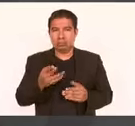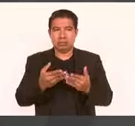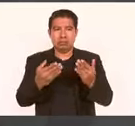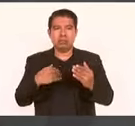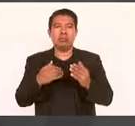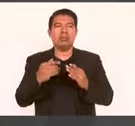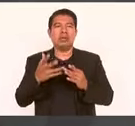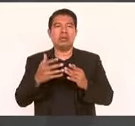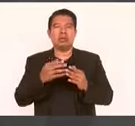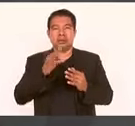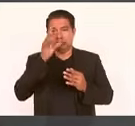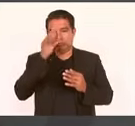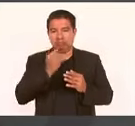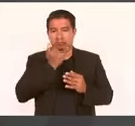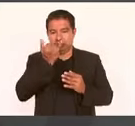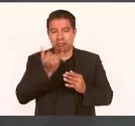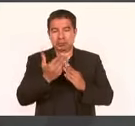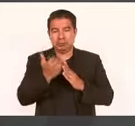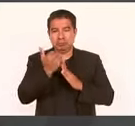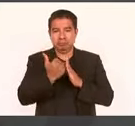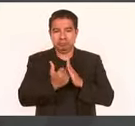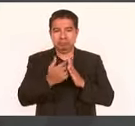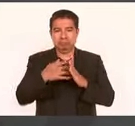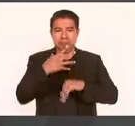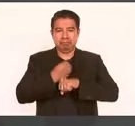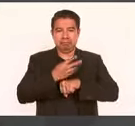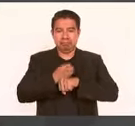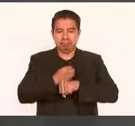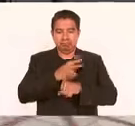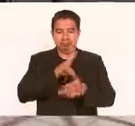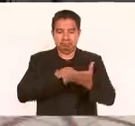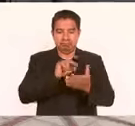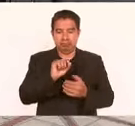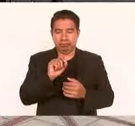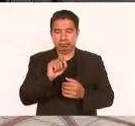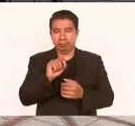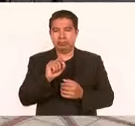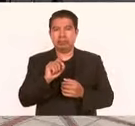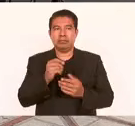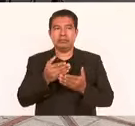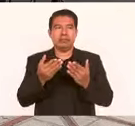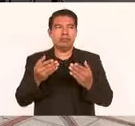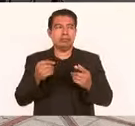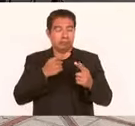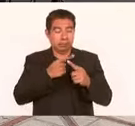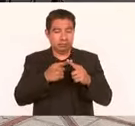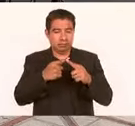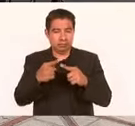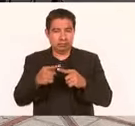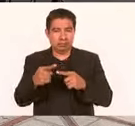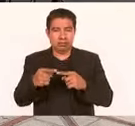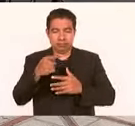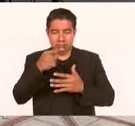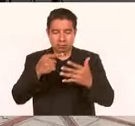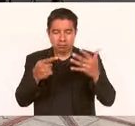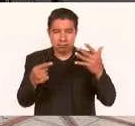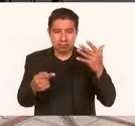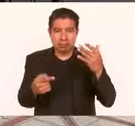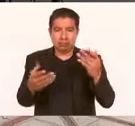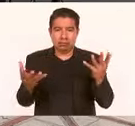corregir fallas. En 2020 enfrentamos la pandemia y esto nos llevó a adoptar diversas medidas para continuar las